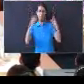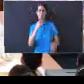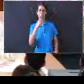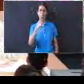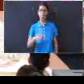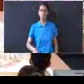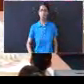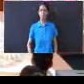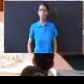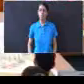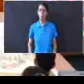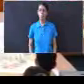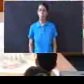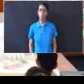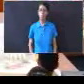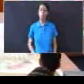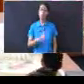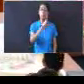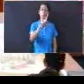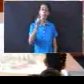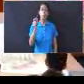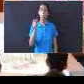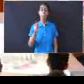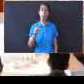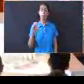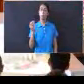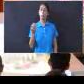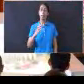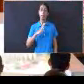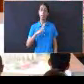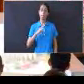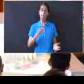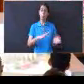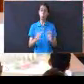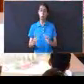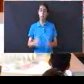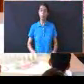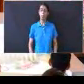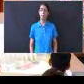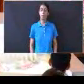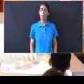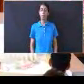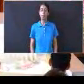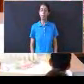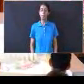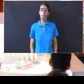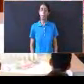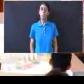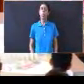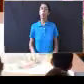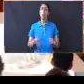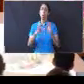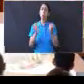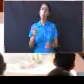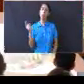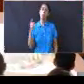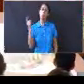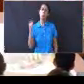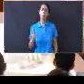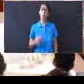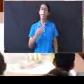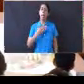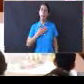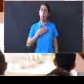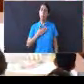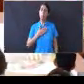tiene que morir. Es una de las cosas que tiene que morir en nosotros. ¿Cómo somos? A me pasa a veces en el colegio.